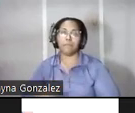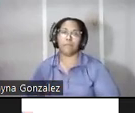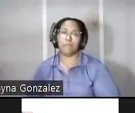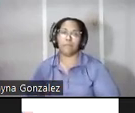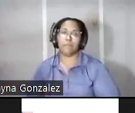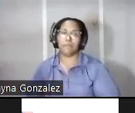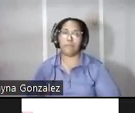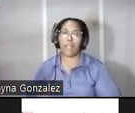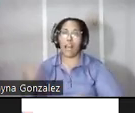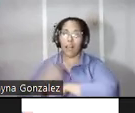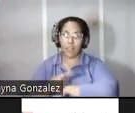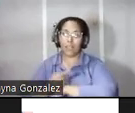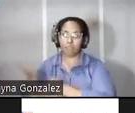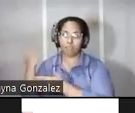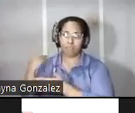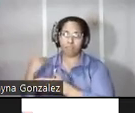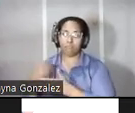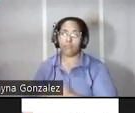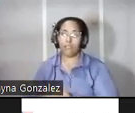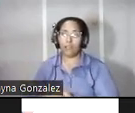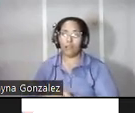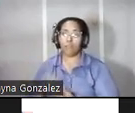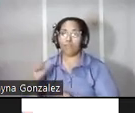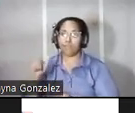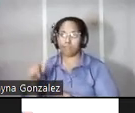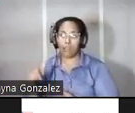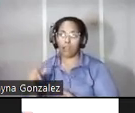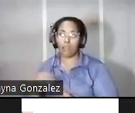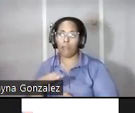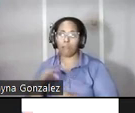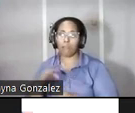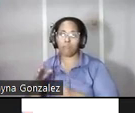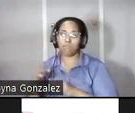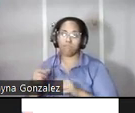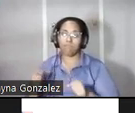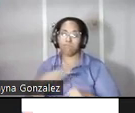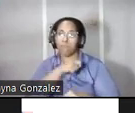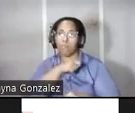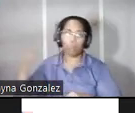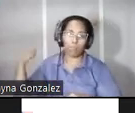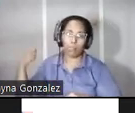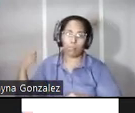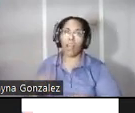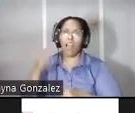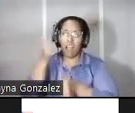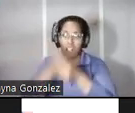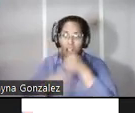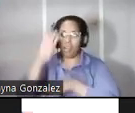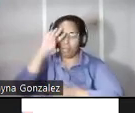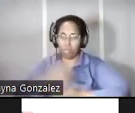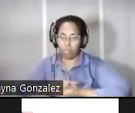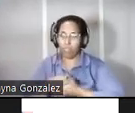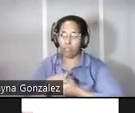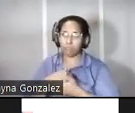afilado el anterior. Luego de degollar a cada uno de sus hijos, Eloísa optó por suicidarse, hiriéndose